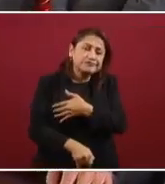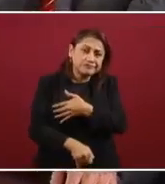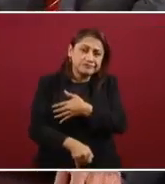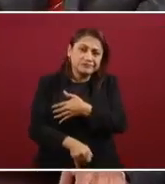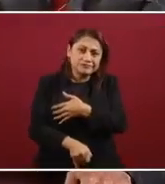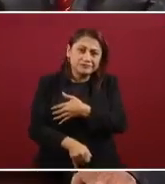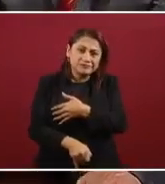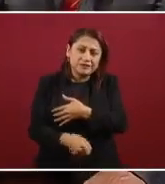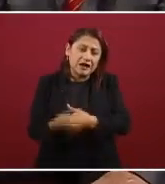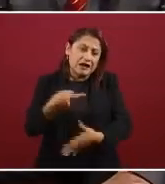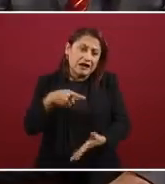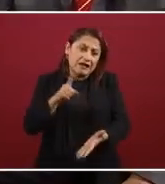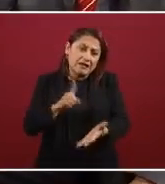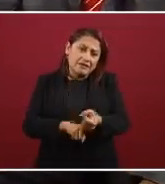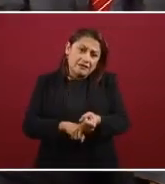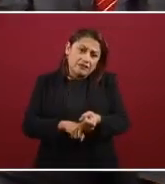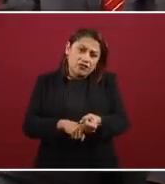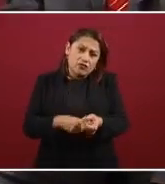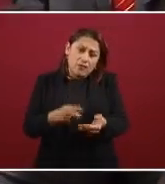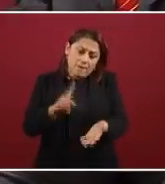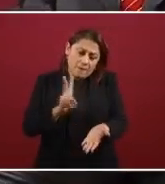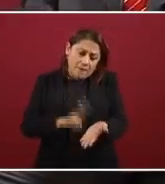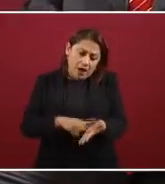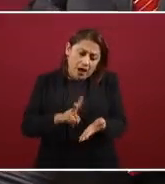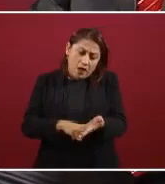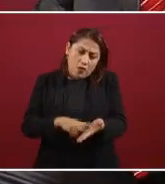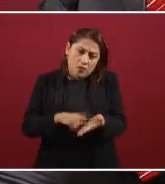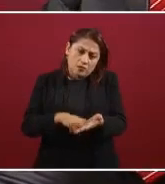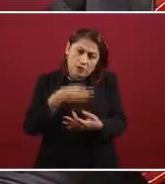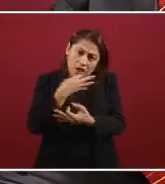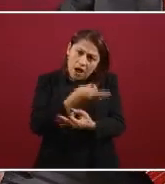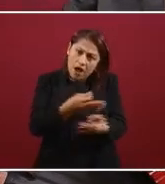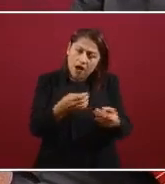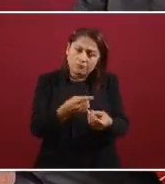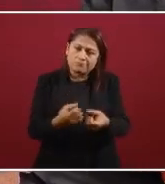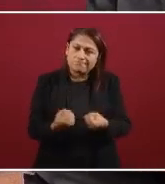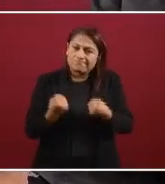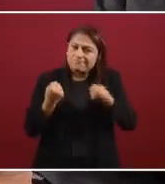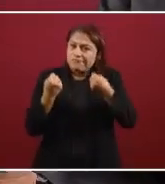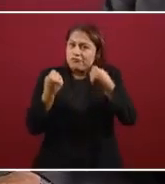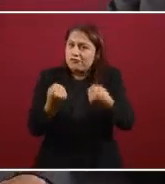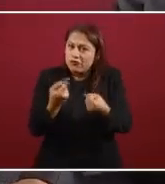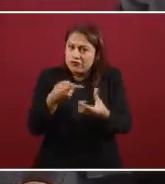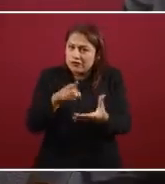fortalecer valores y orientar.